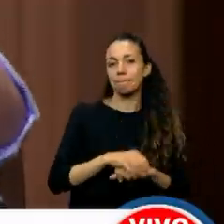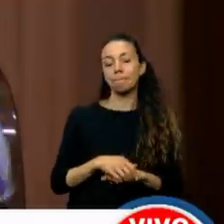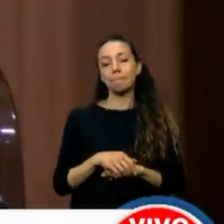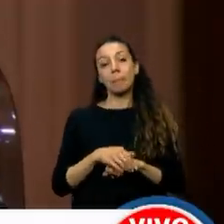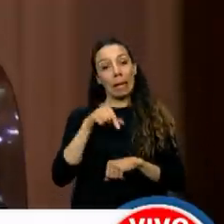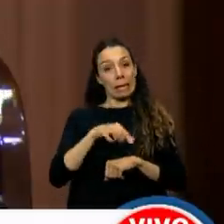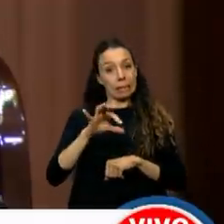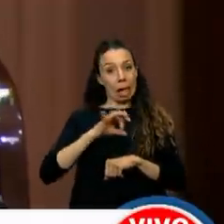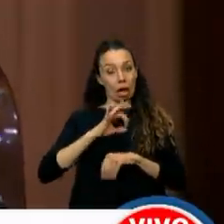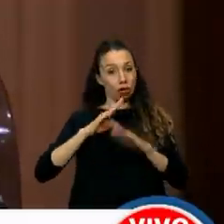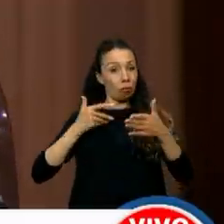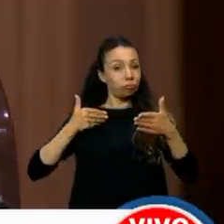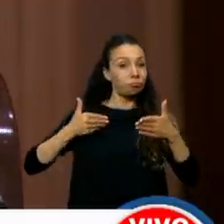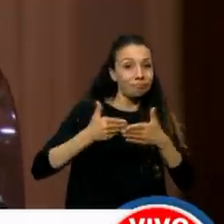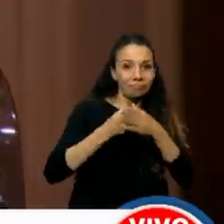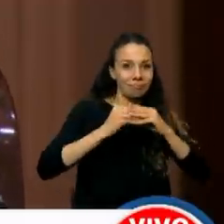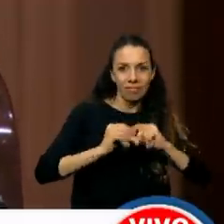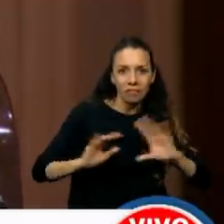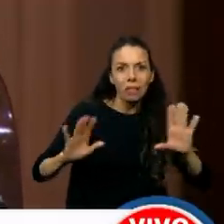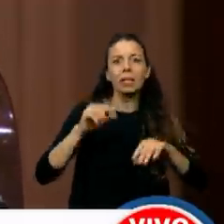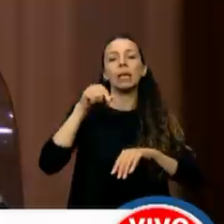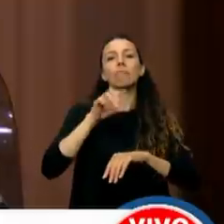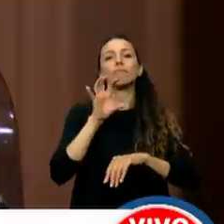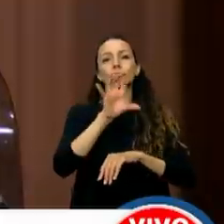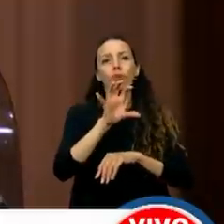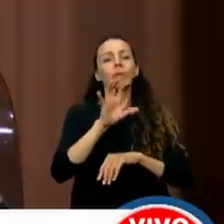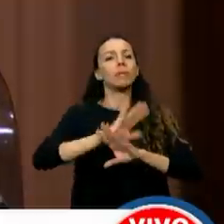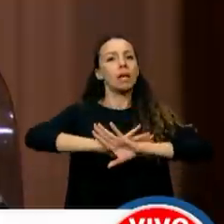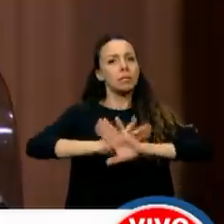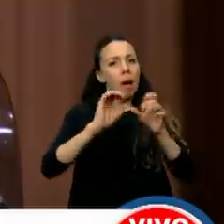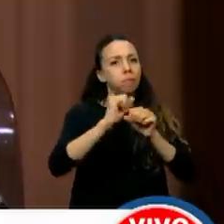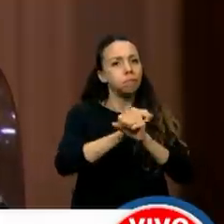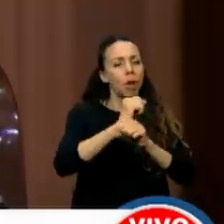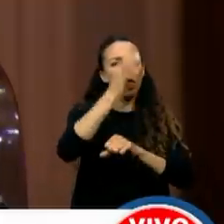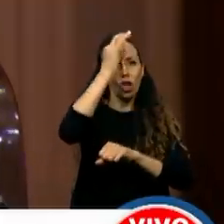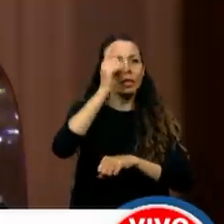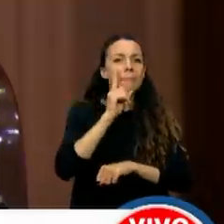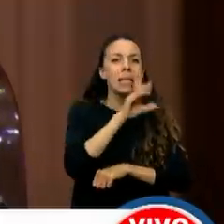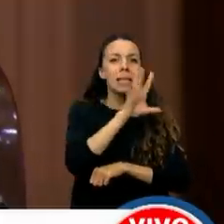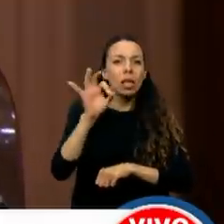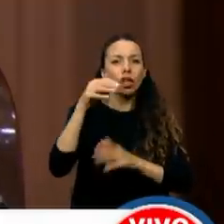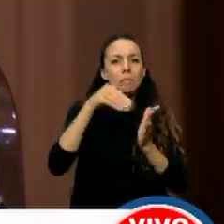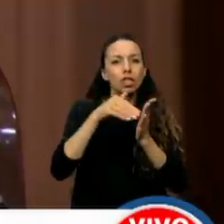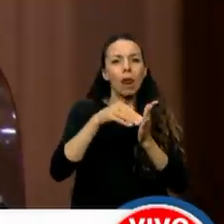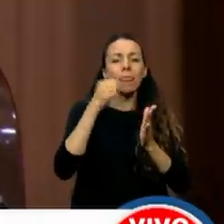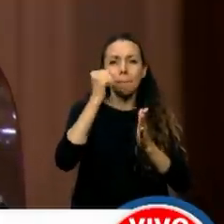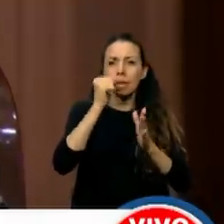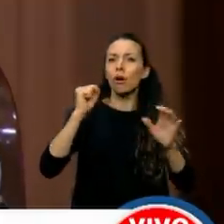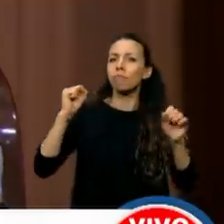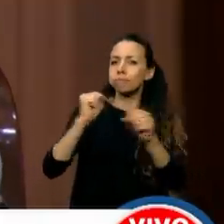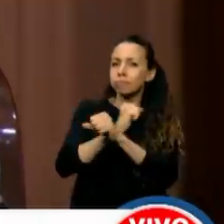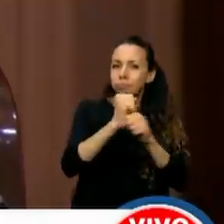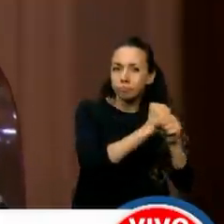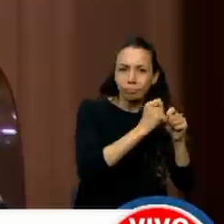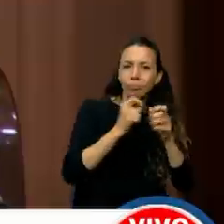provincia se firmaron más de 40 convenios por 12 mil 500 millones de pesos entonces digo